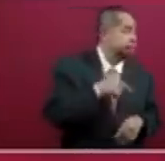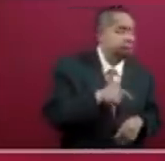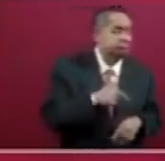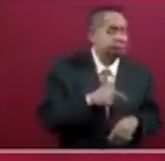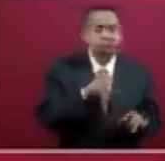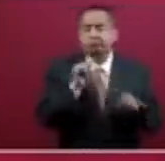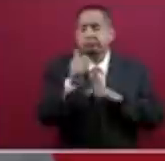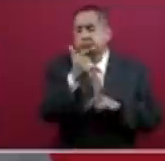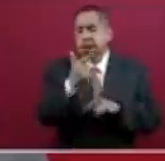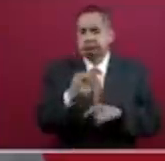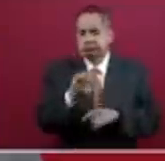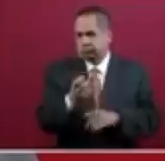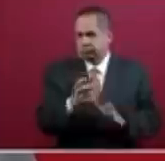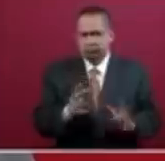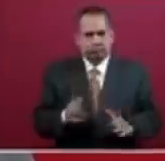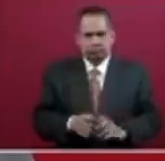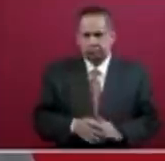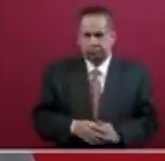a las 7